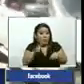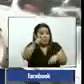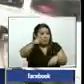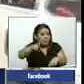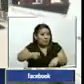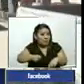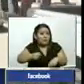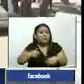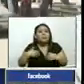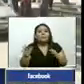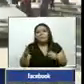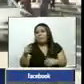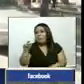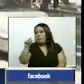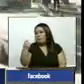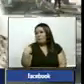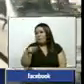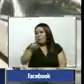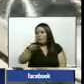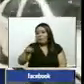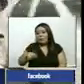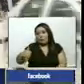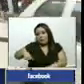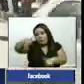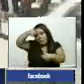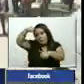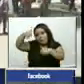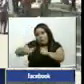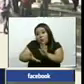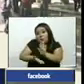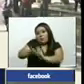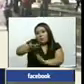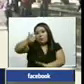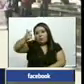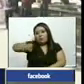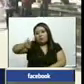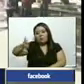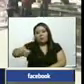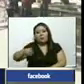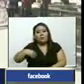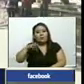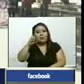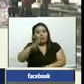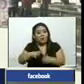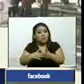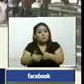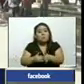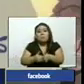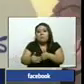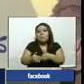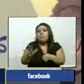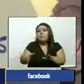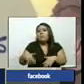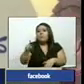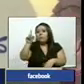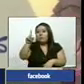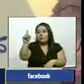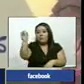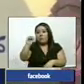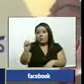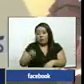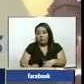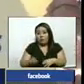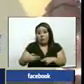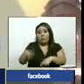mensual. Hace un par de semanas se aprobó que su salario mensual incremente. La medida aplicará de manera retroactiva y a partir del 1 de octubre su